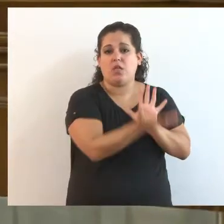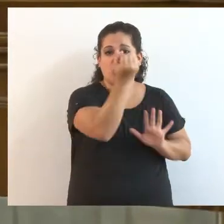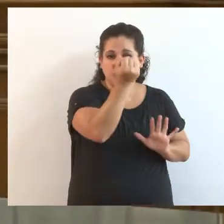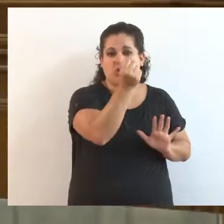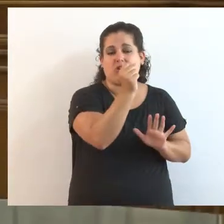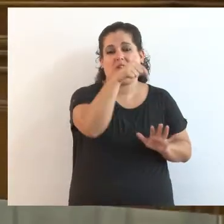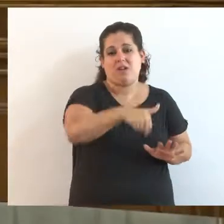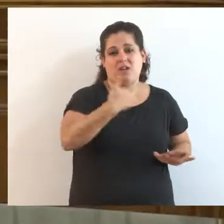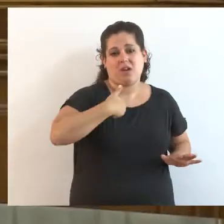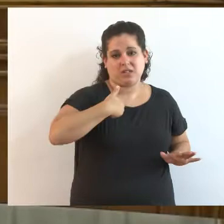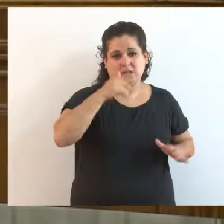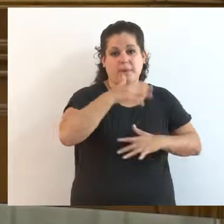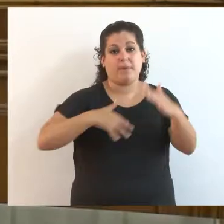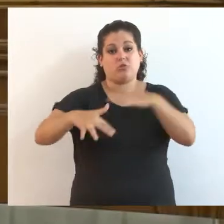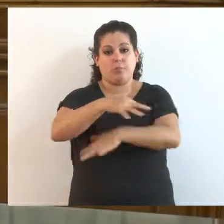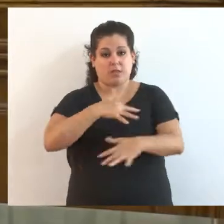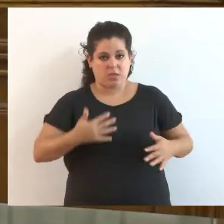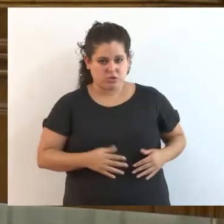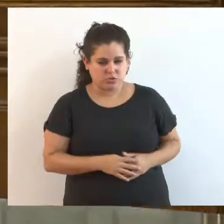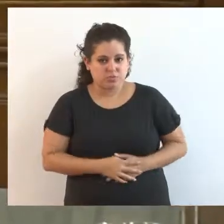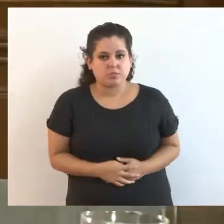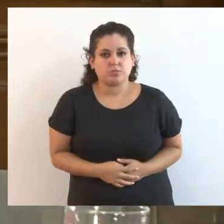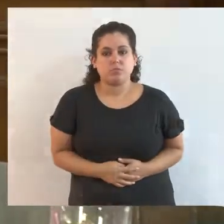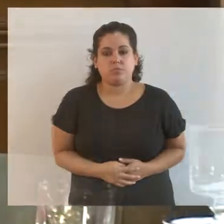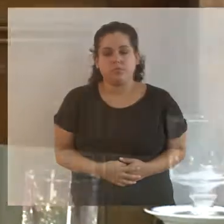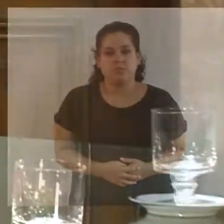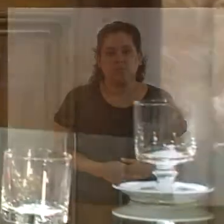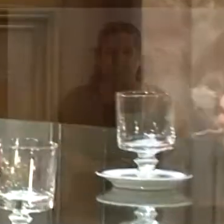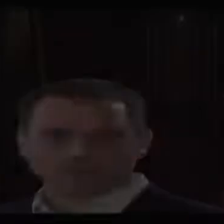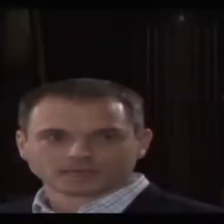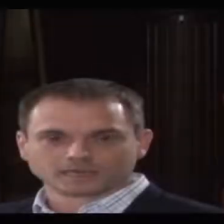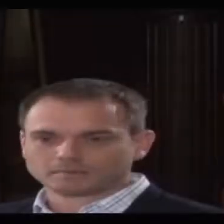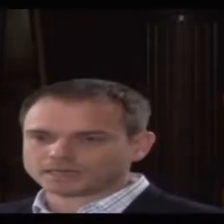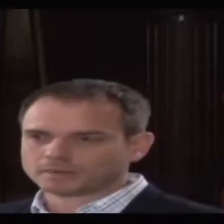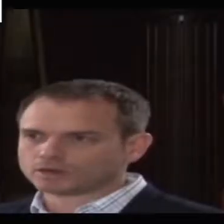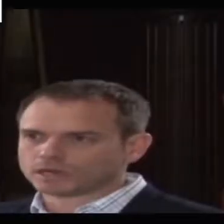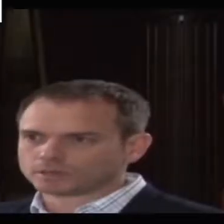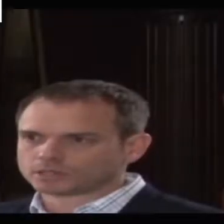importante, como es la adopción en la Argentina. Esto es Pasos Perdidos.